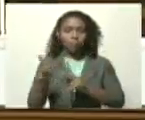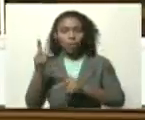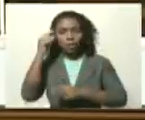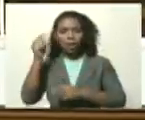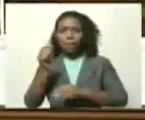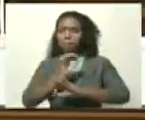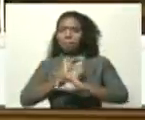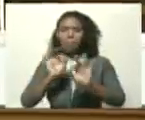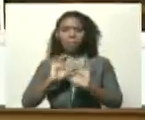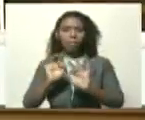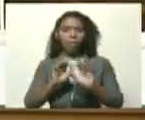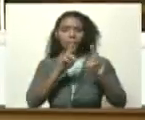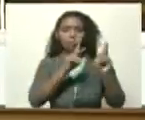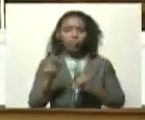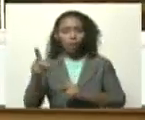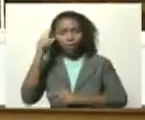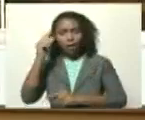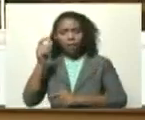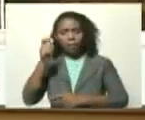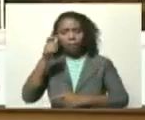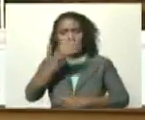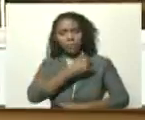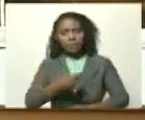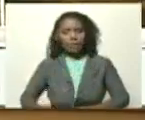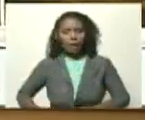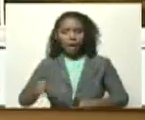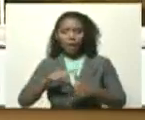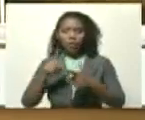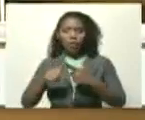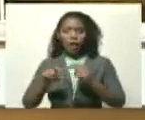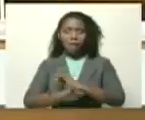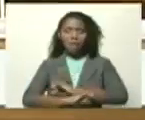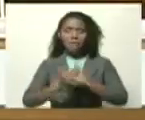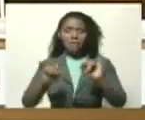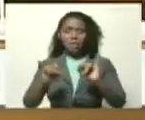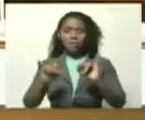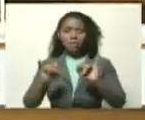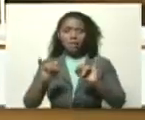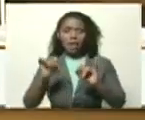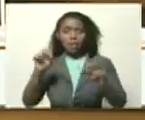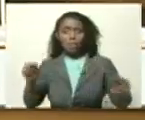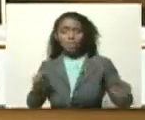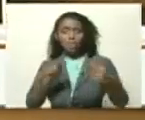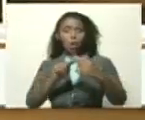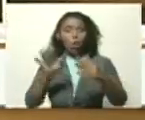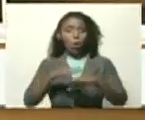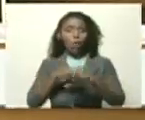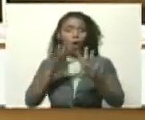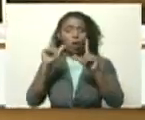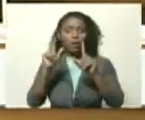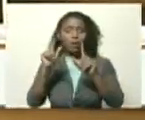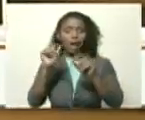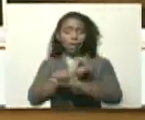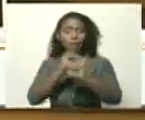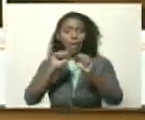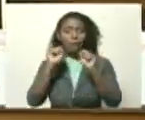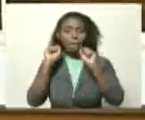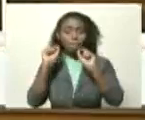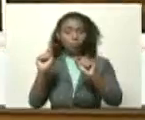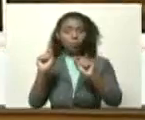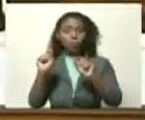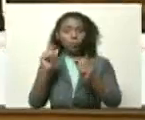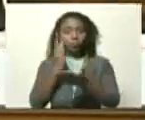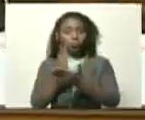Más nada en el orden del día, ciudadano presidente. Entonces se levanta la sesión, nos vemos el jueves, 11 de la mañana, puntuales como siempre.